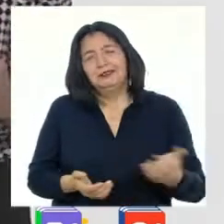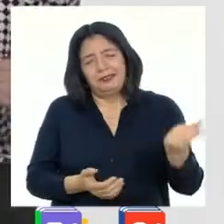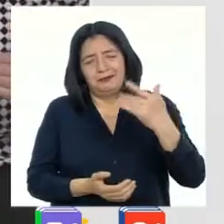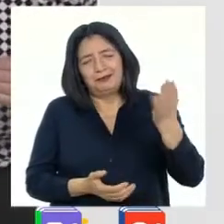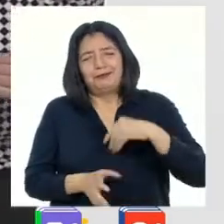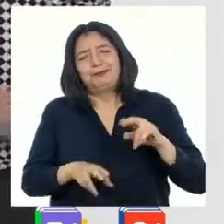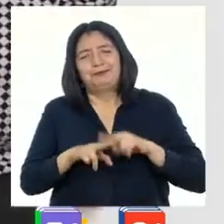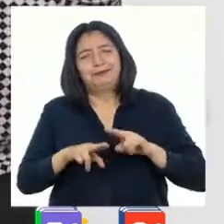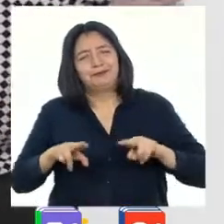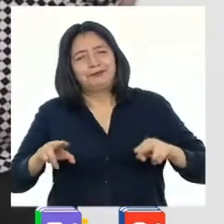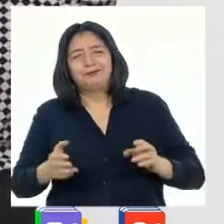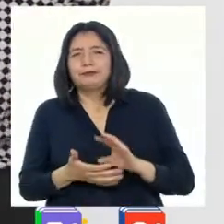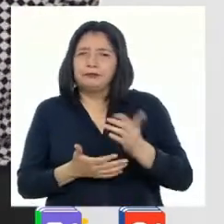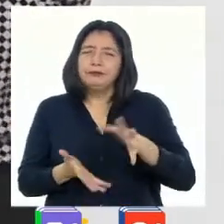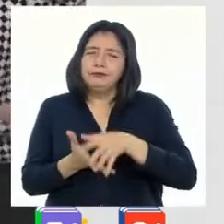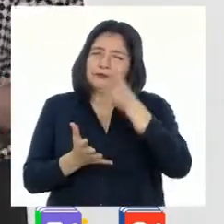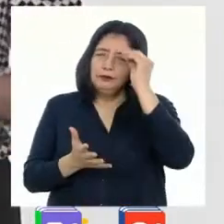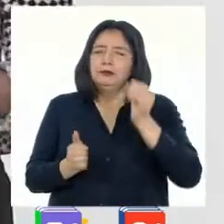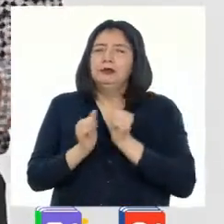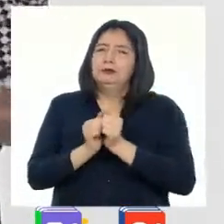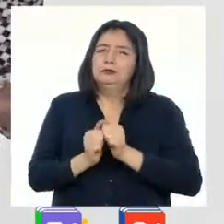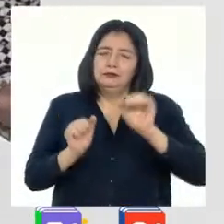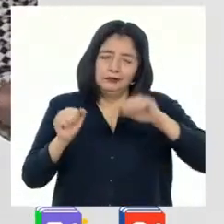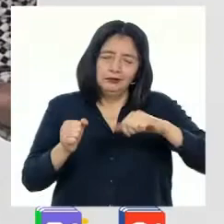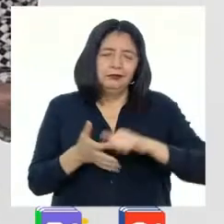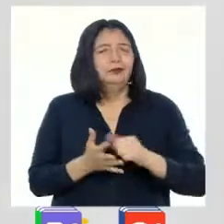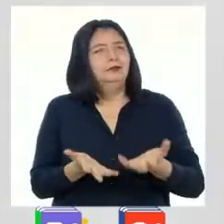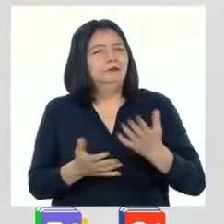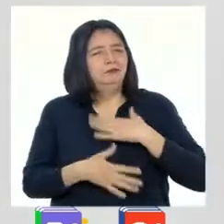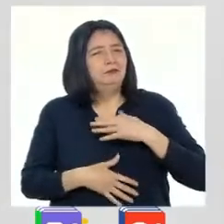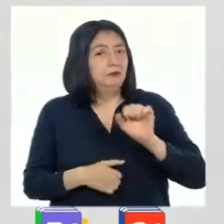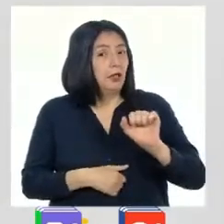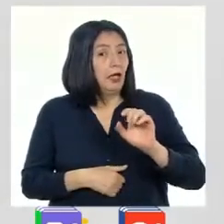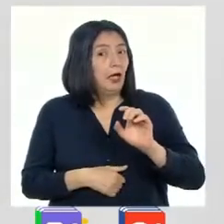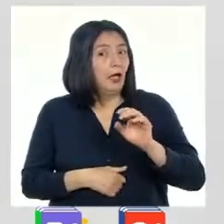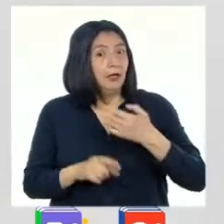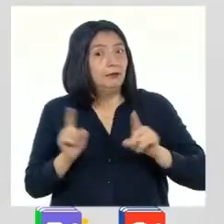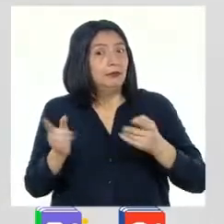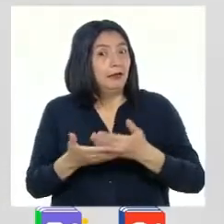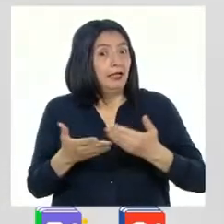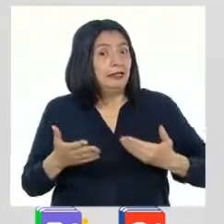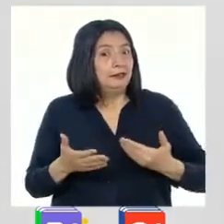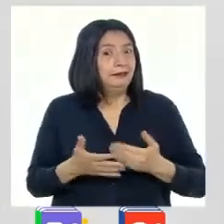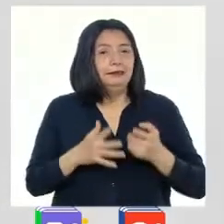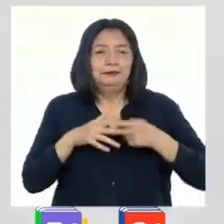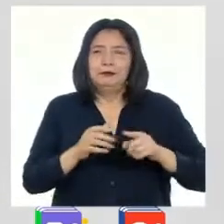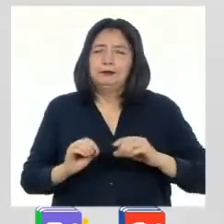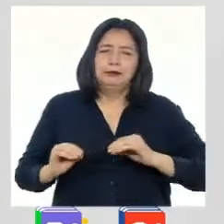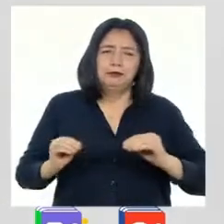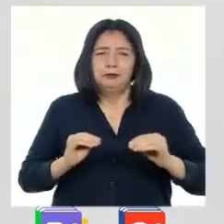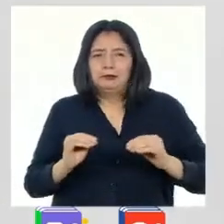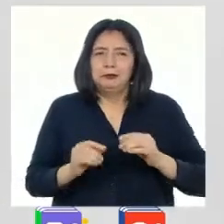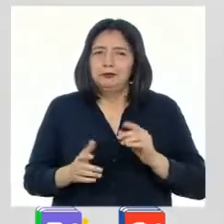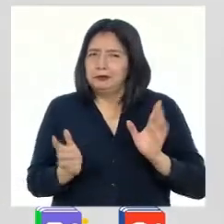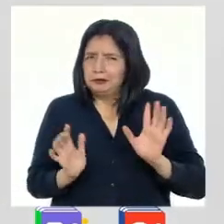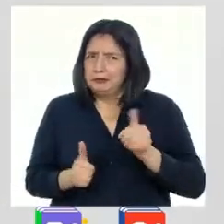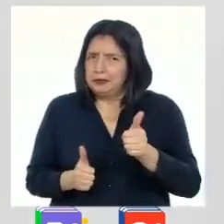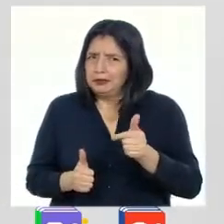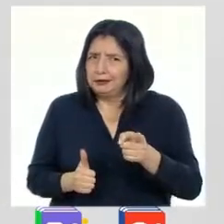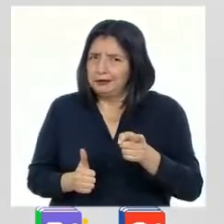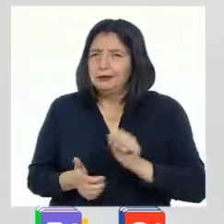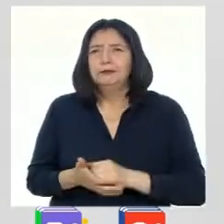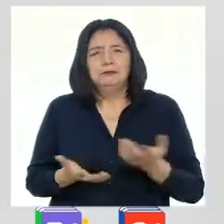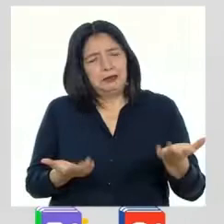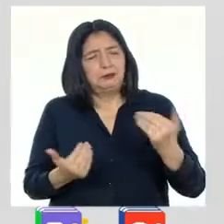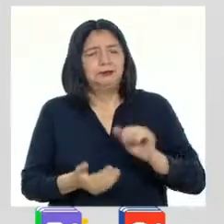Llámenlos para que se unan con nosotros porque aprender juntos es mucho más divertido. Pero antes de empezar, vamos a activarnos un poco. ¿Qué les parece? ¿Sí? A